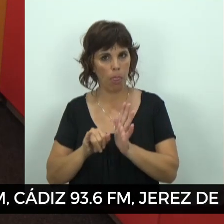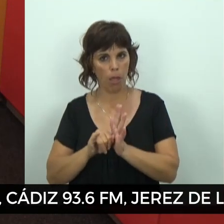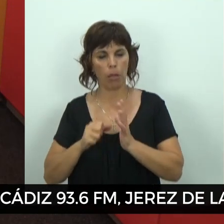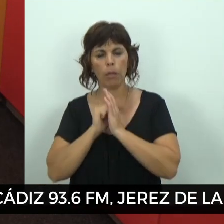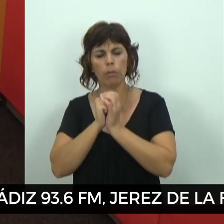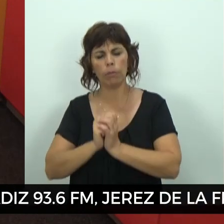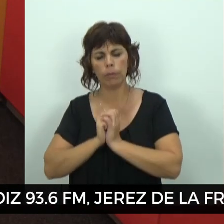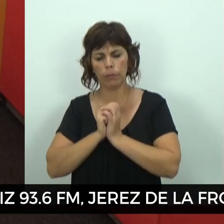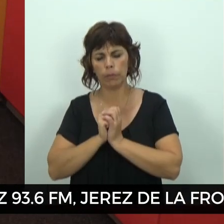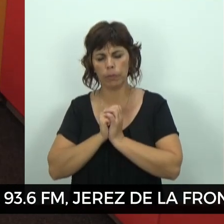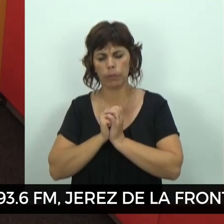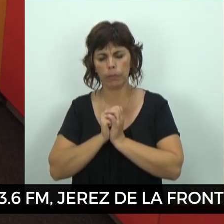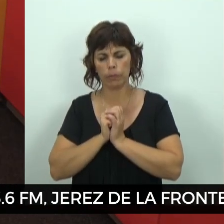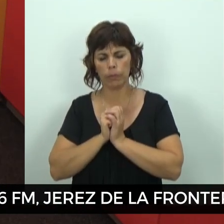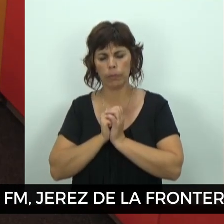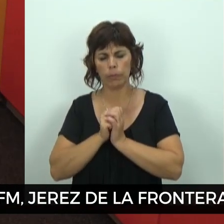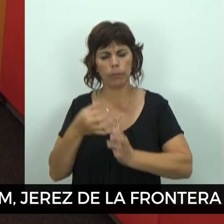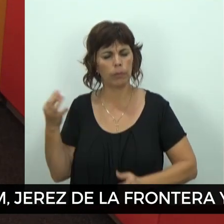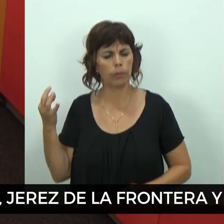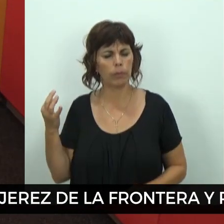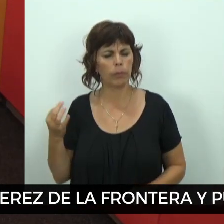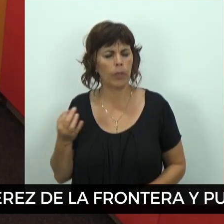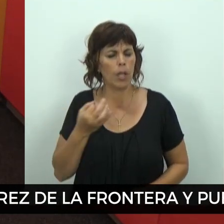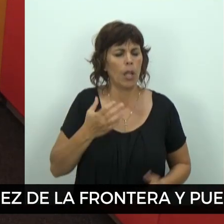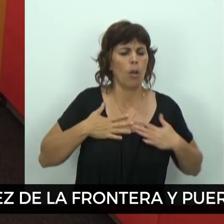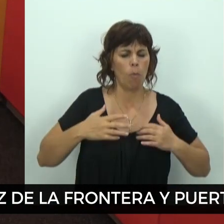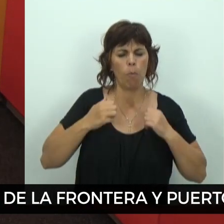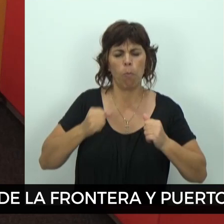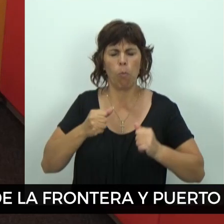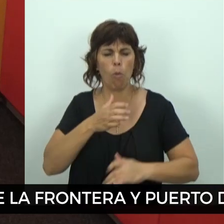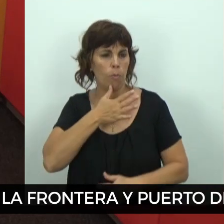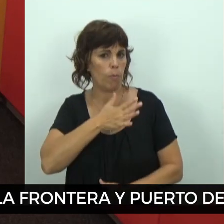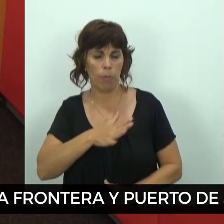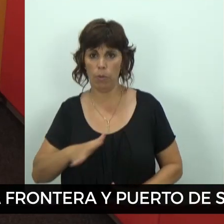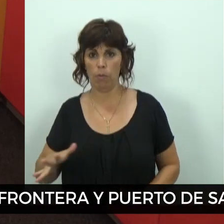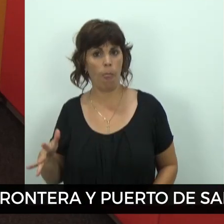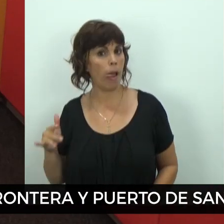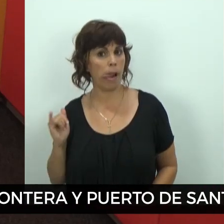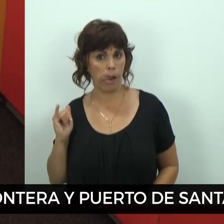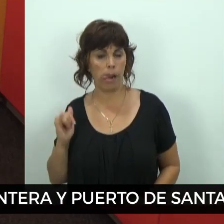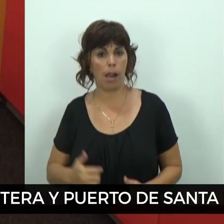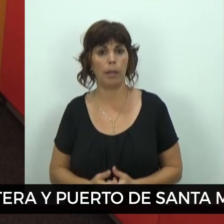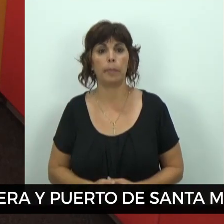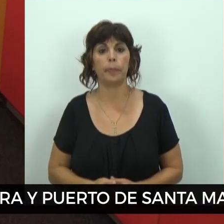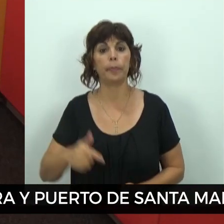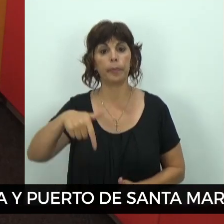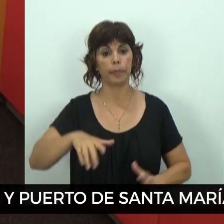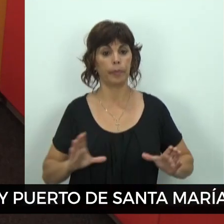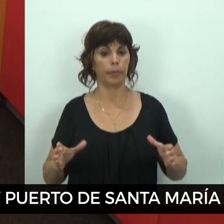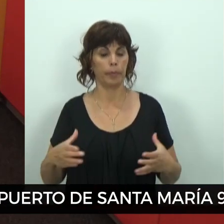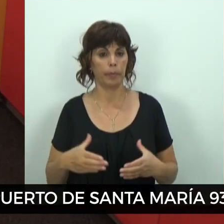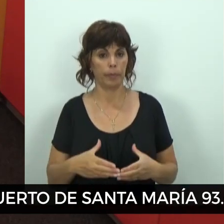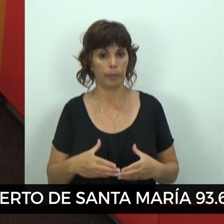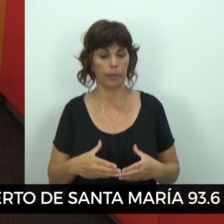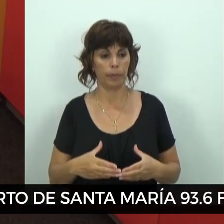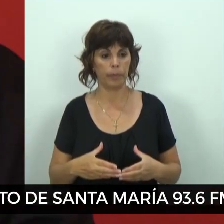Oración. Es impresionante el poder que tiene la oración. En esta tierra